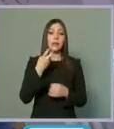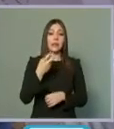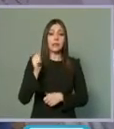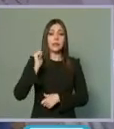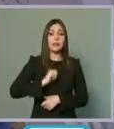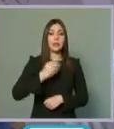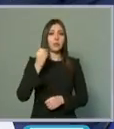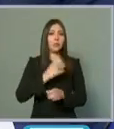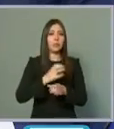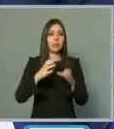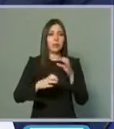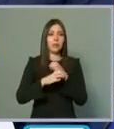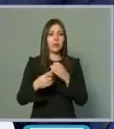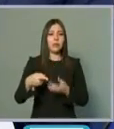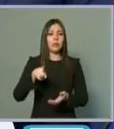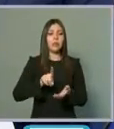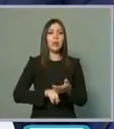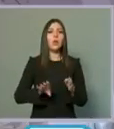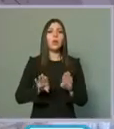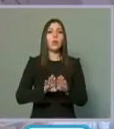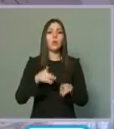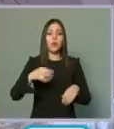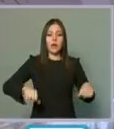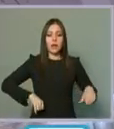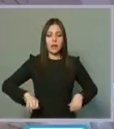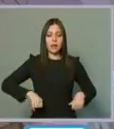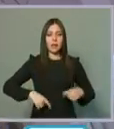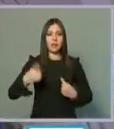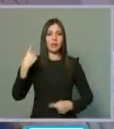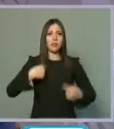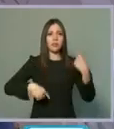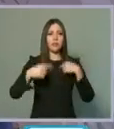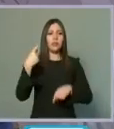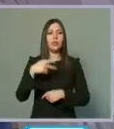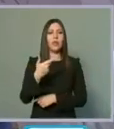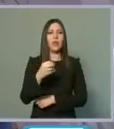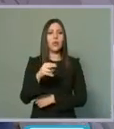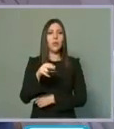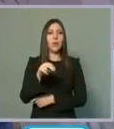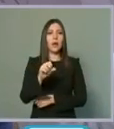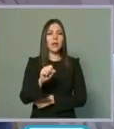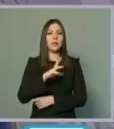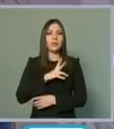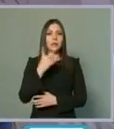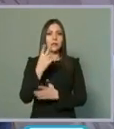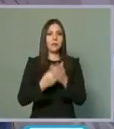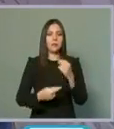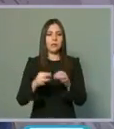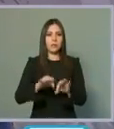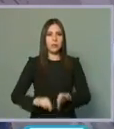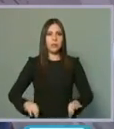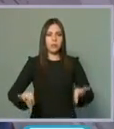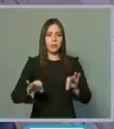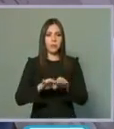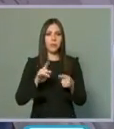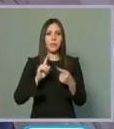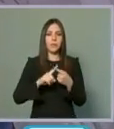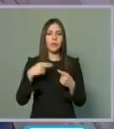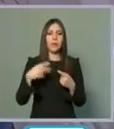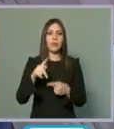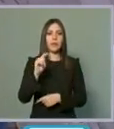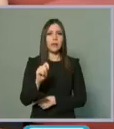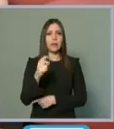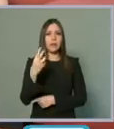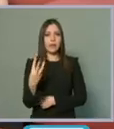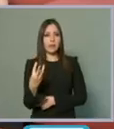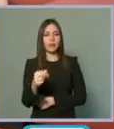nivel celular incluso, a través de la actividad de las hormonas que produce. Produce dos hormonas fundamentales, una que se llama T3